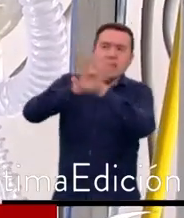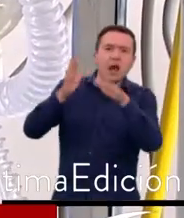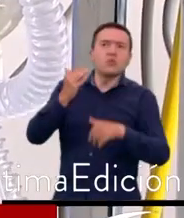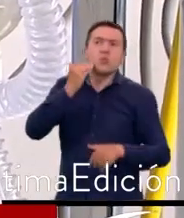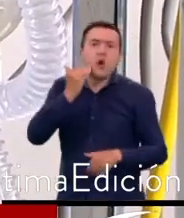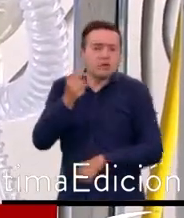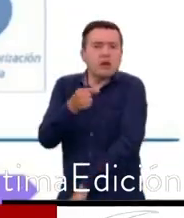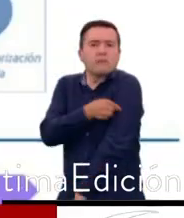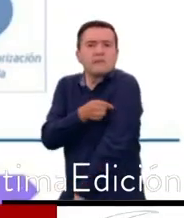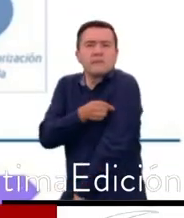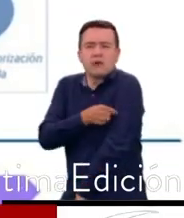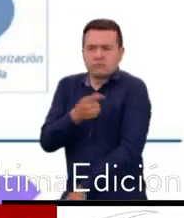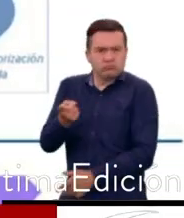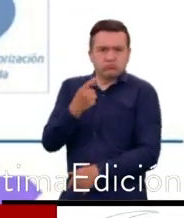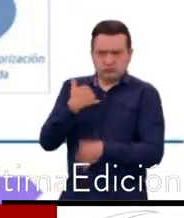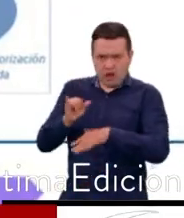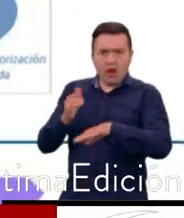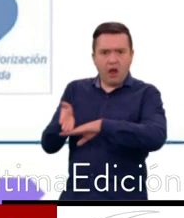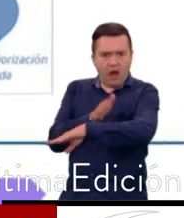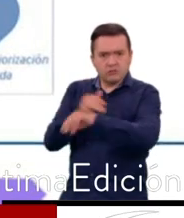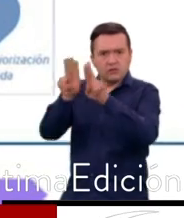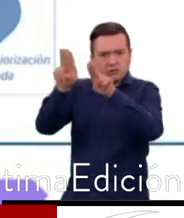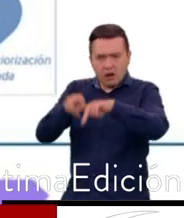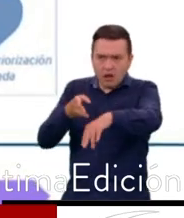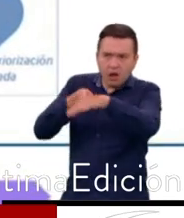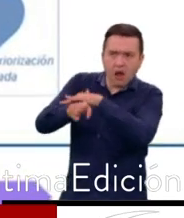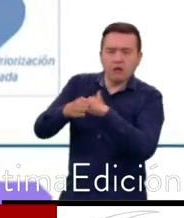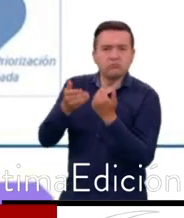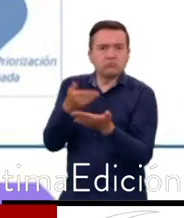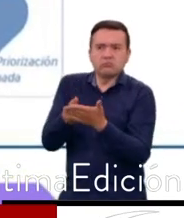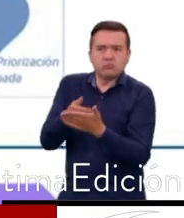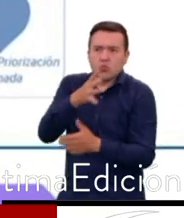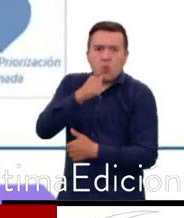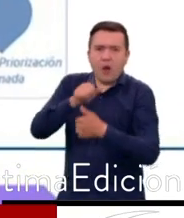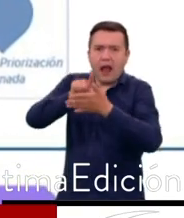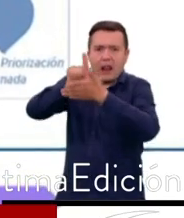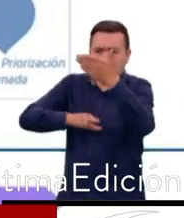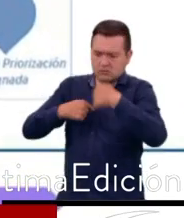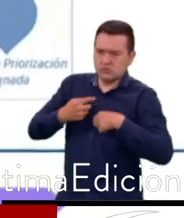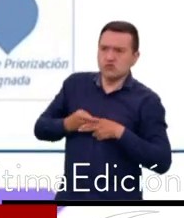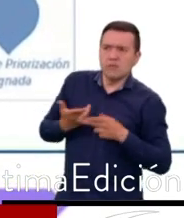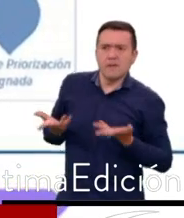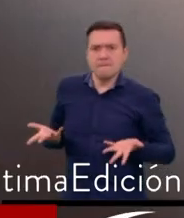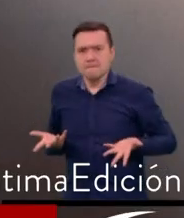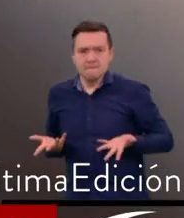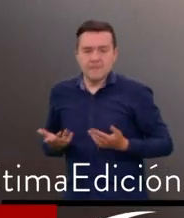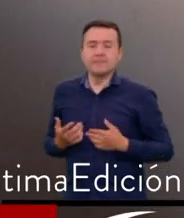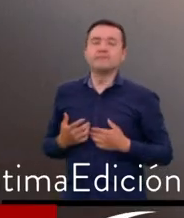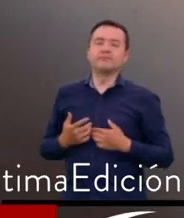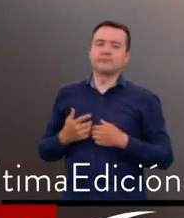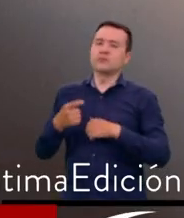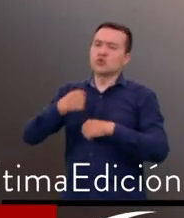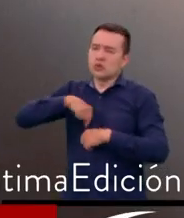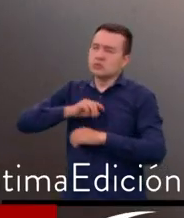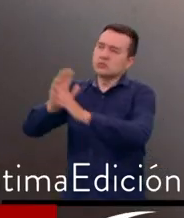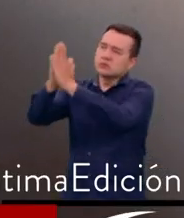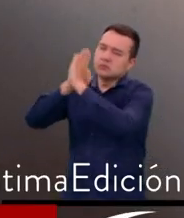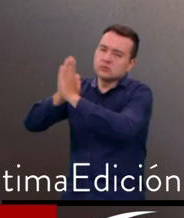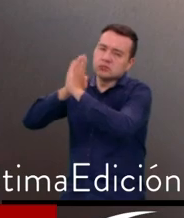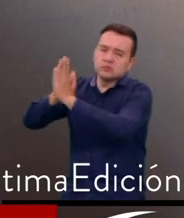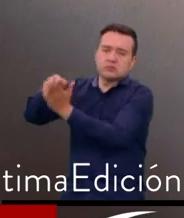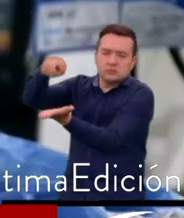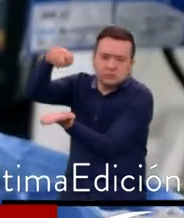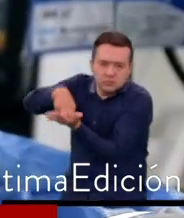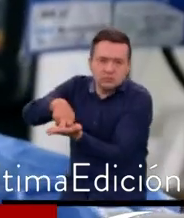haya una explicación al hecho de no aparecer hasta ahora en los listados de priorización. Le rogamos al gobierno nacional que se nos incluya como médicos de